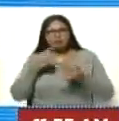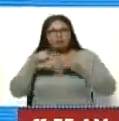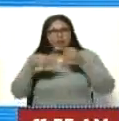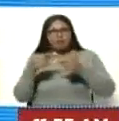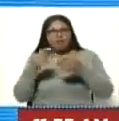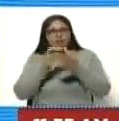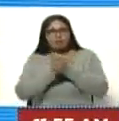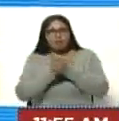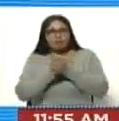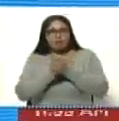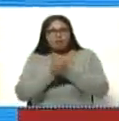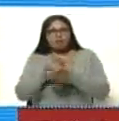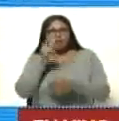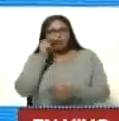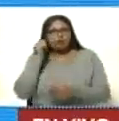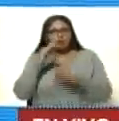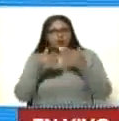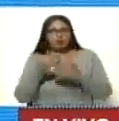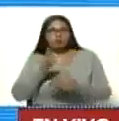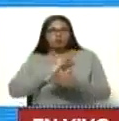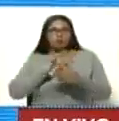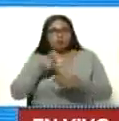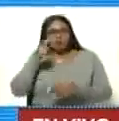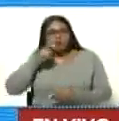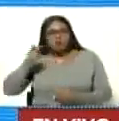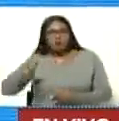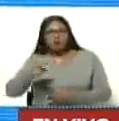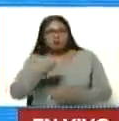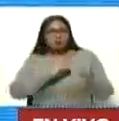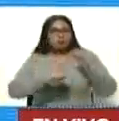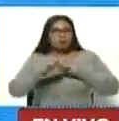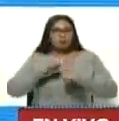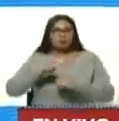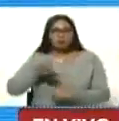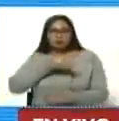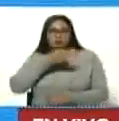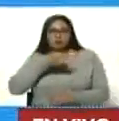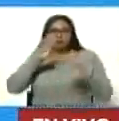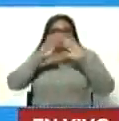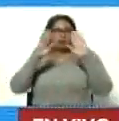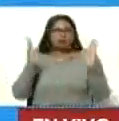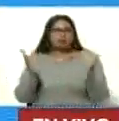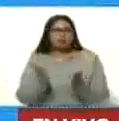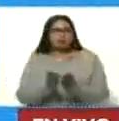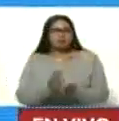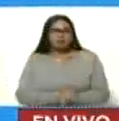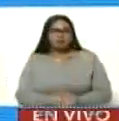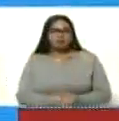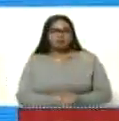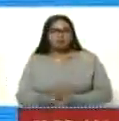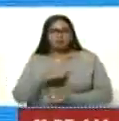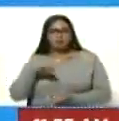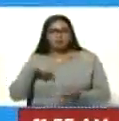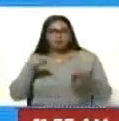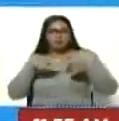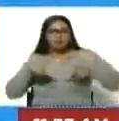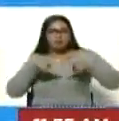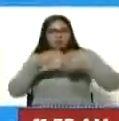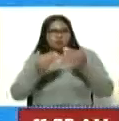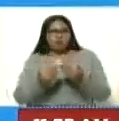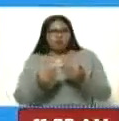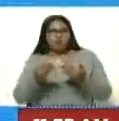compañeras, ese es el espacio propio de los pueblos y de los movimientos sociales en el mundo. Este es nuestro espacio. Aquí